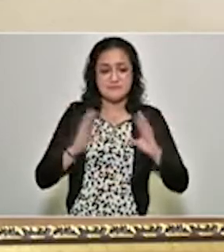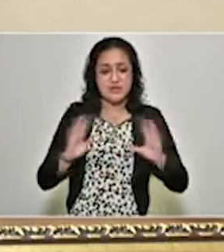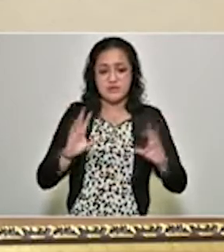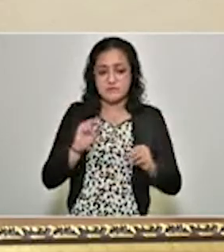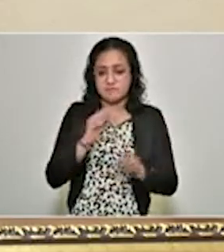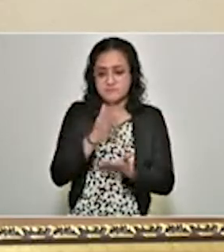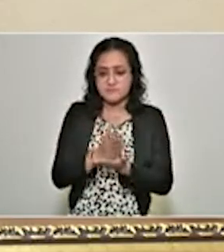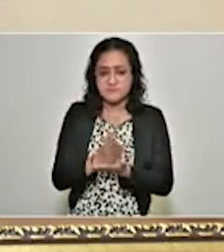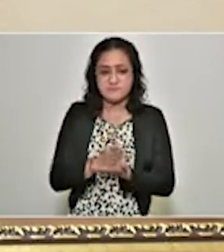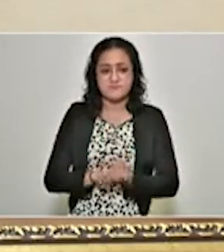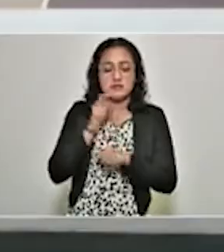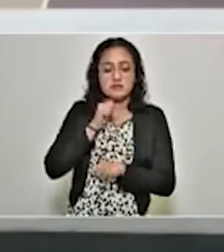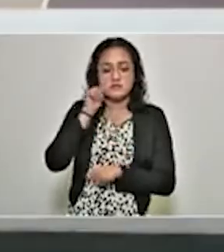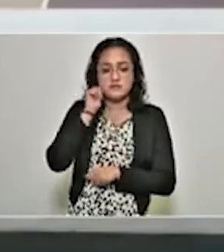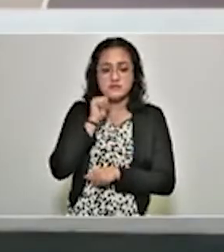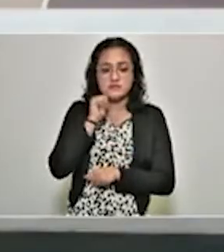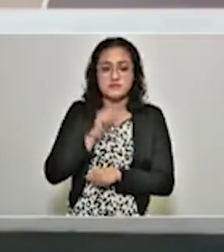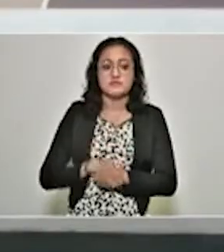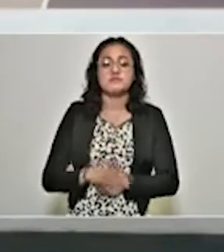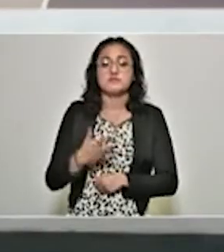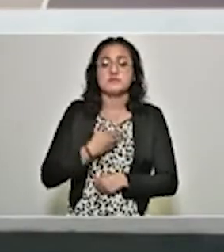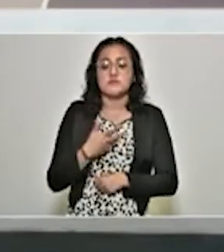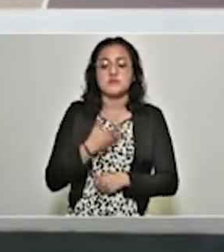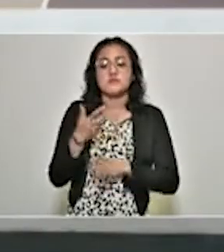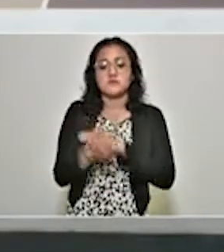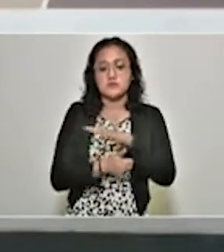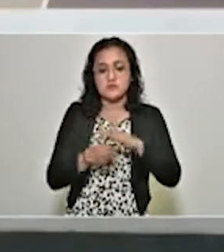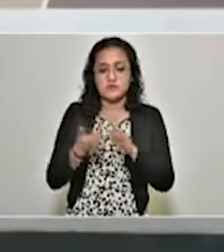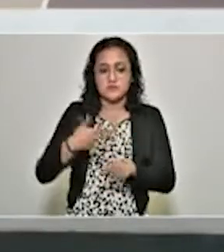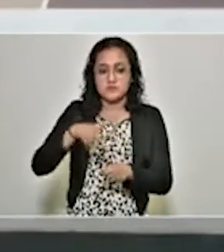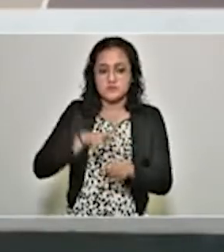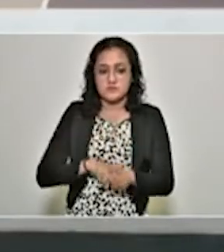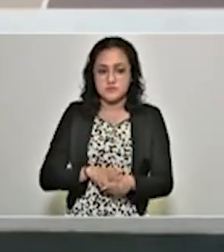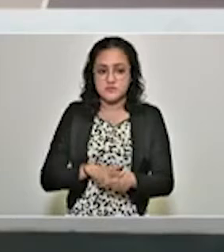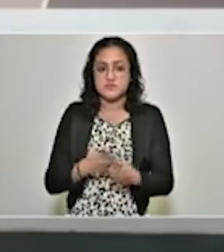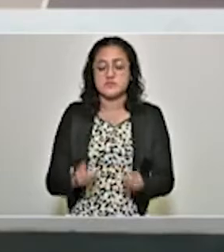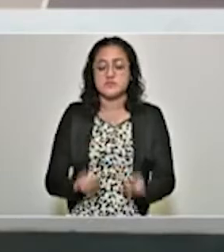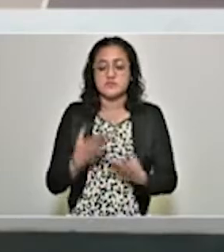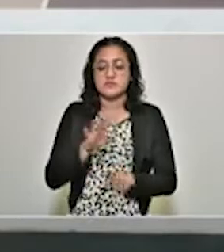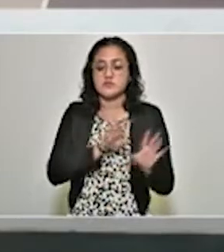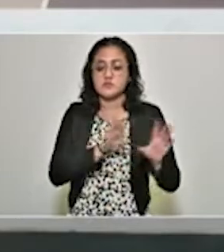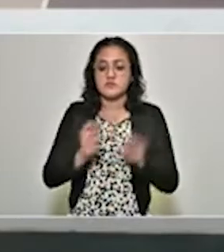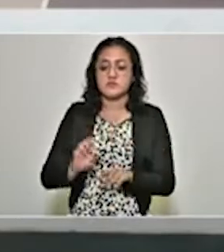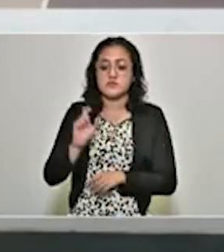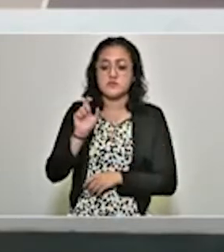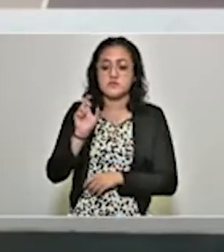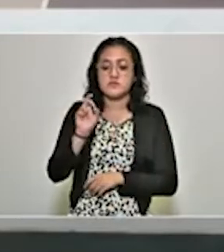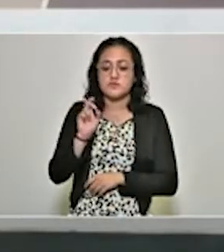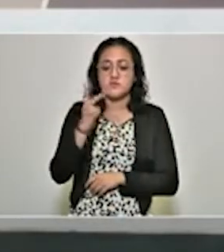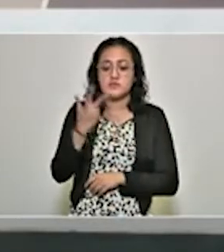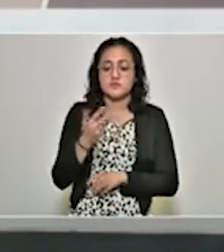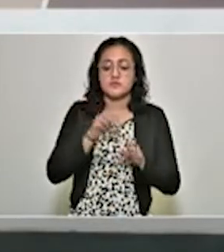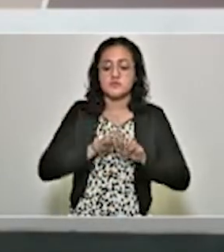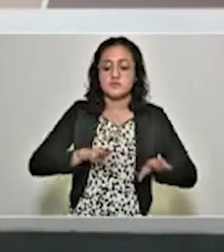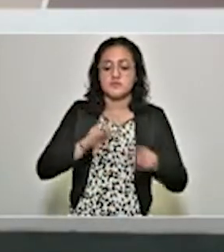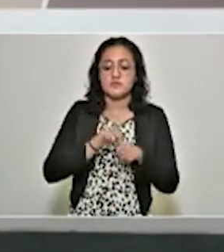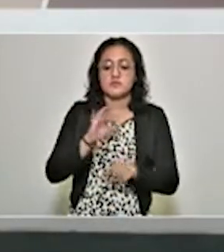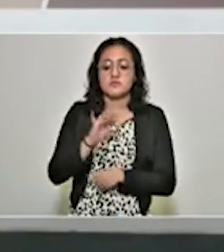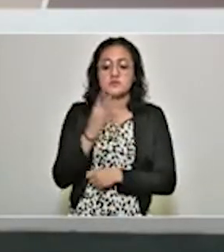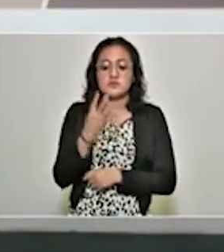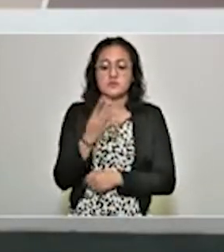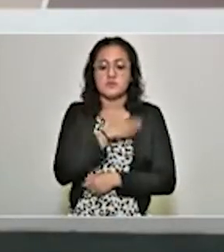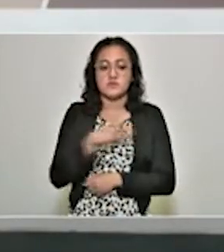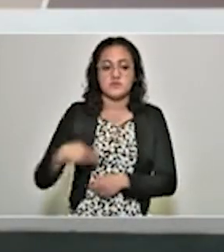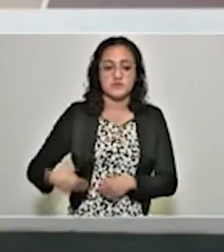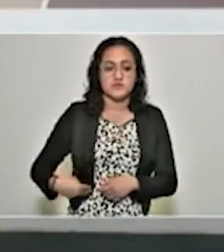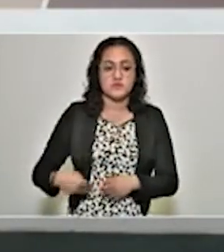COVID. En la actualización de datos COVID, el secretario de Salud indicó que el número de hospitalizados aumentó a 511 y de ellos, 71